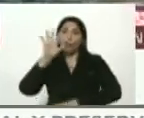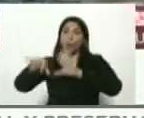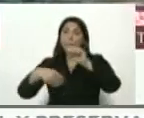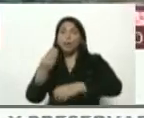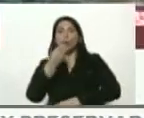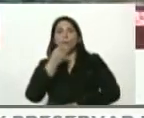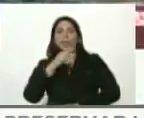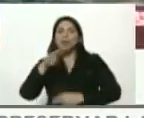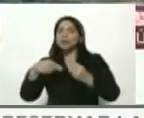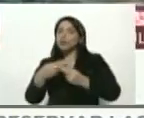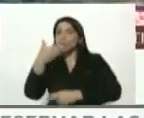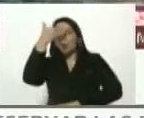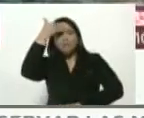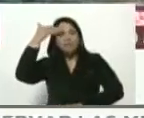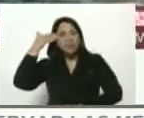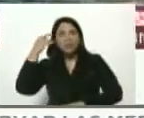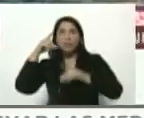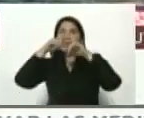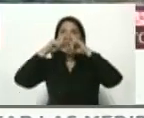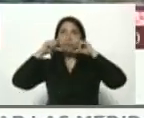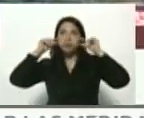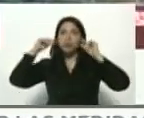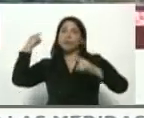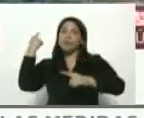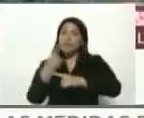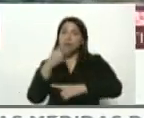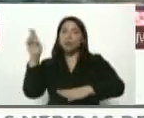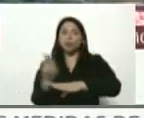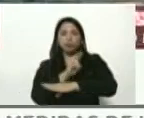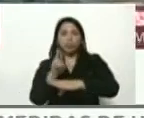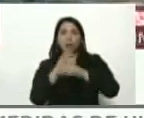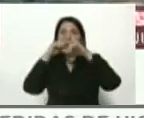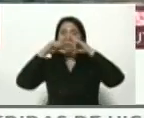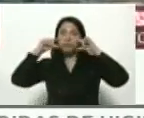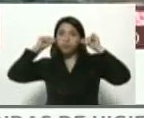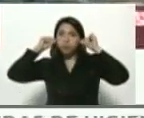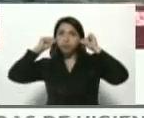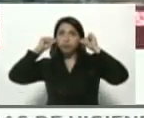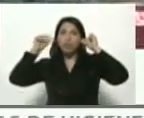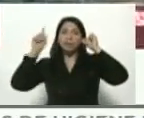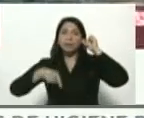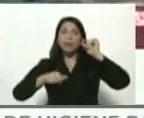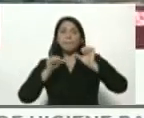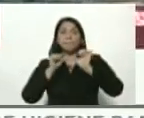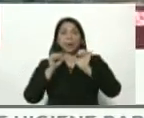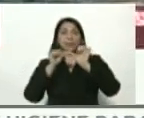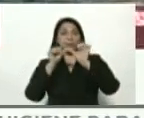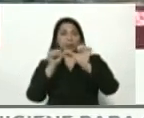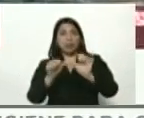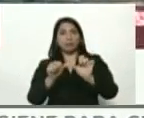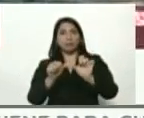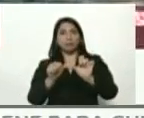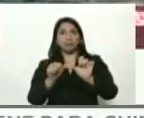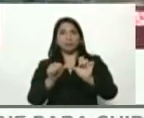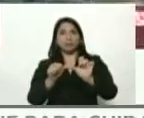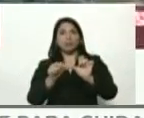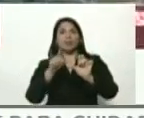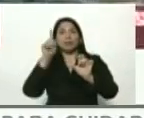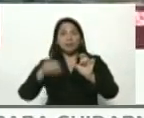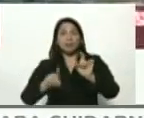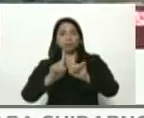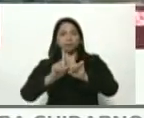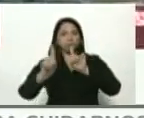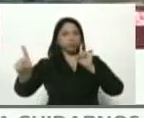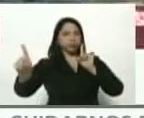alimentos, nunca olvidemos que debemos usar la mascarilla y mantener, por supuesto, el